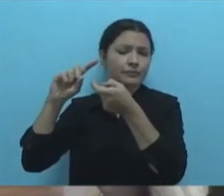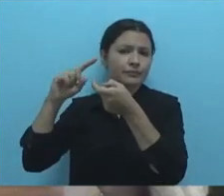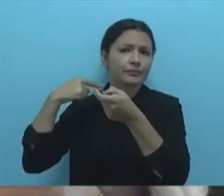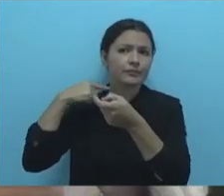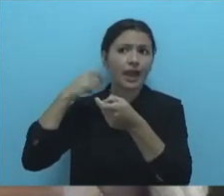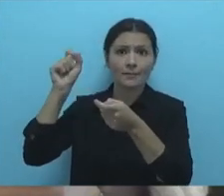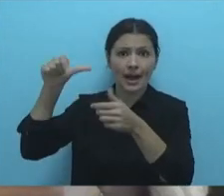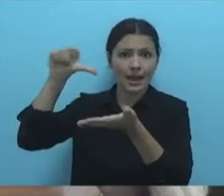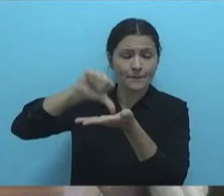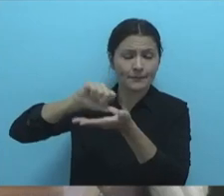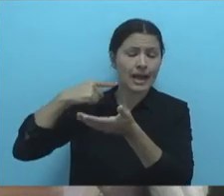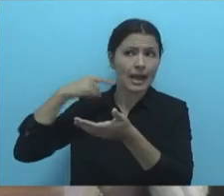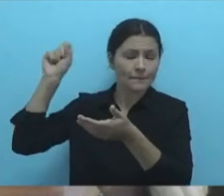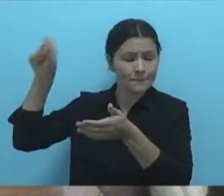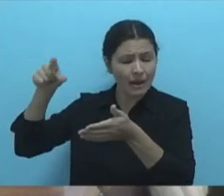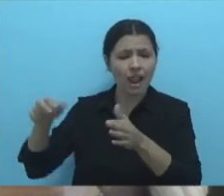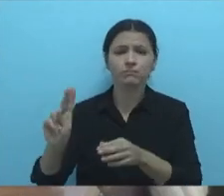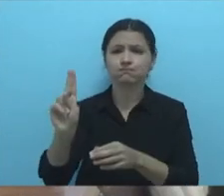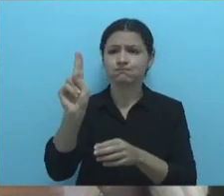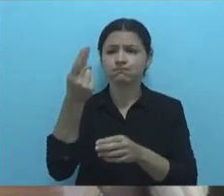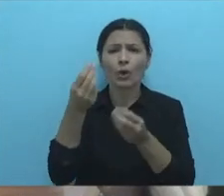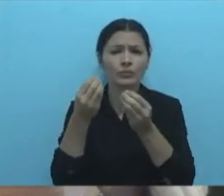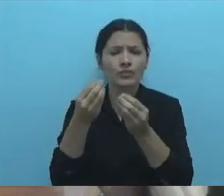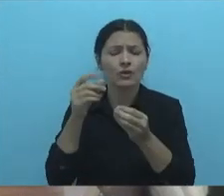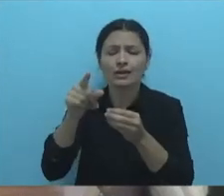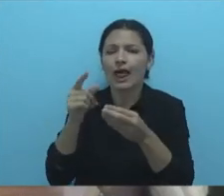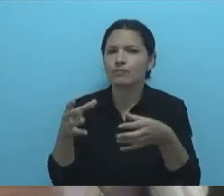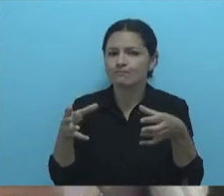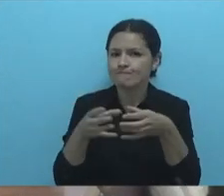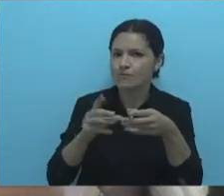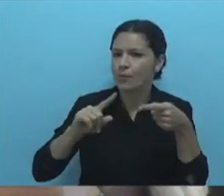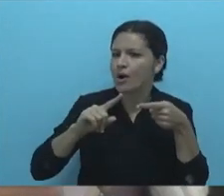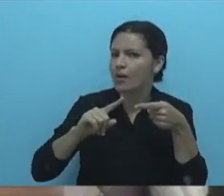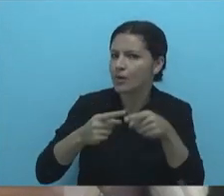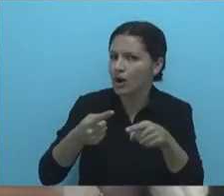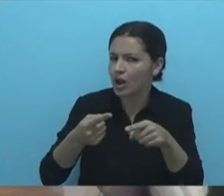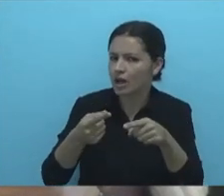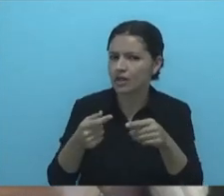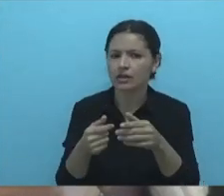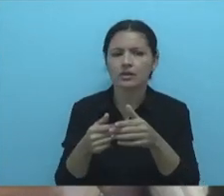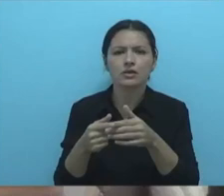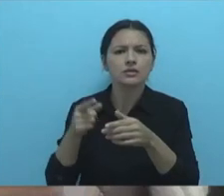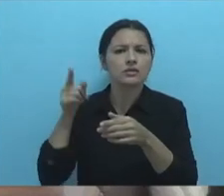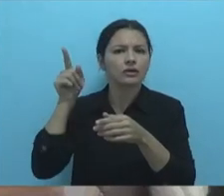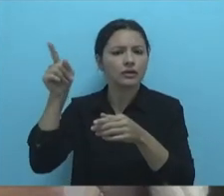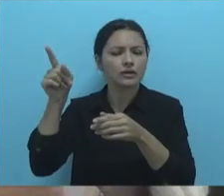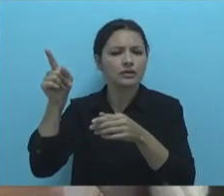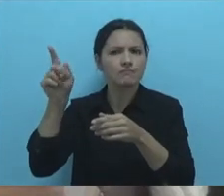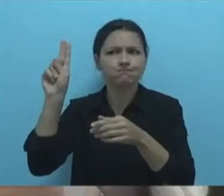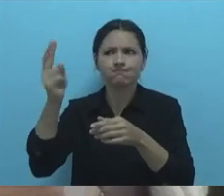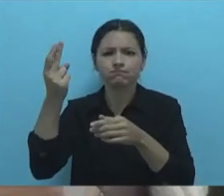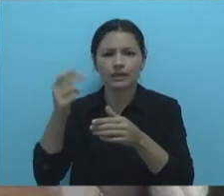tienen una deuda con todos nosotros que es devolvernos el cuerpo de Federico García